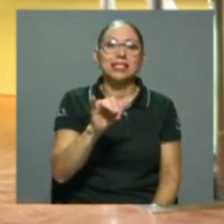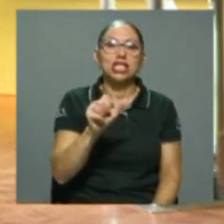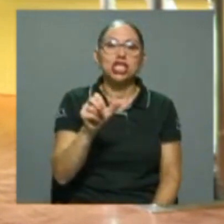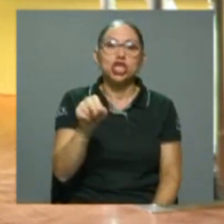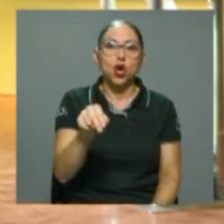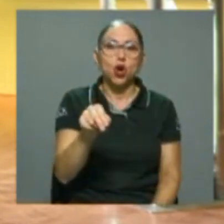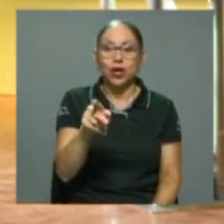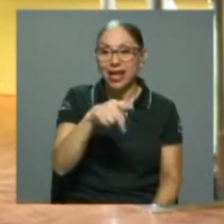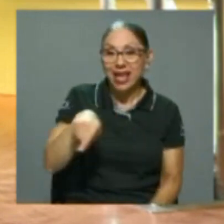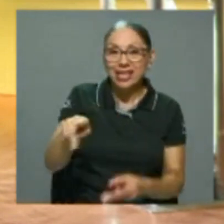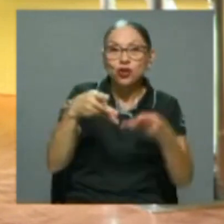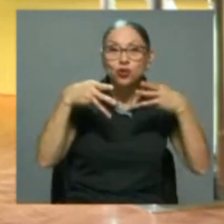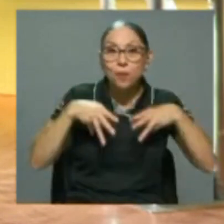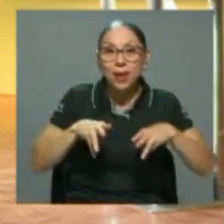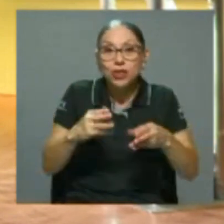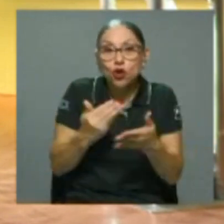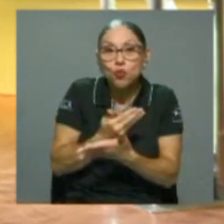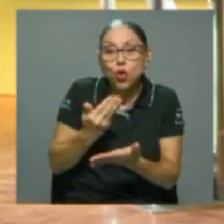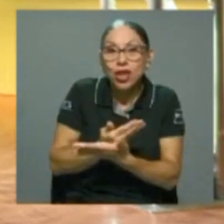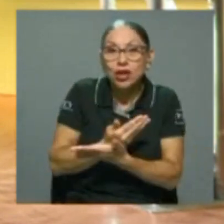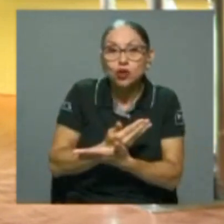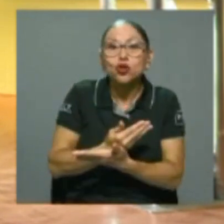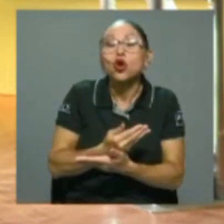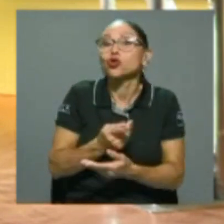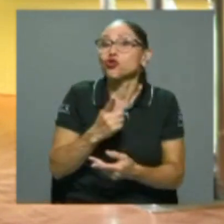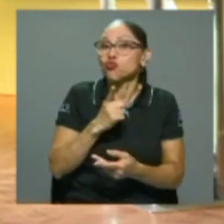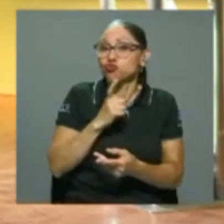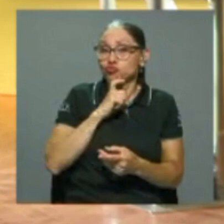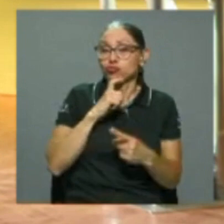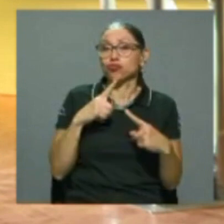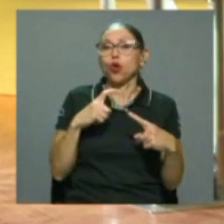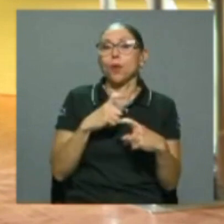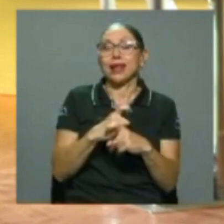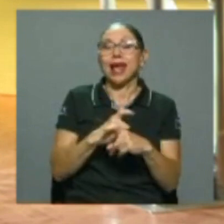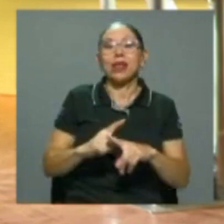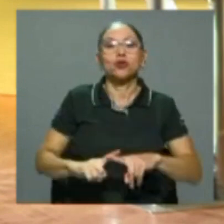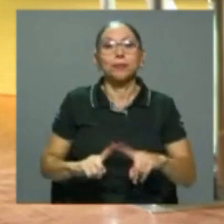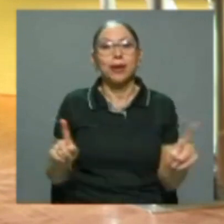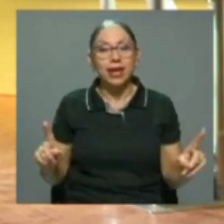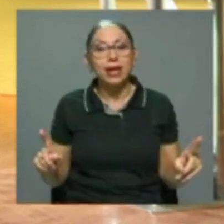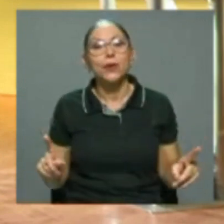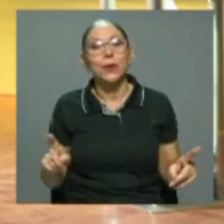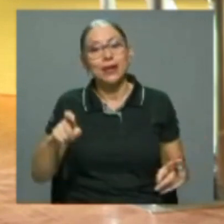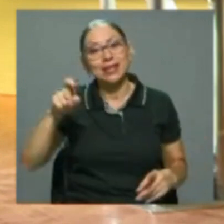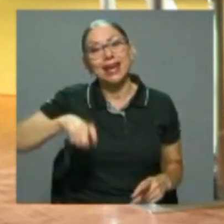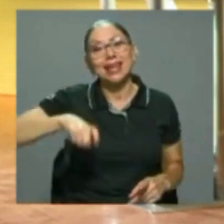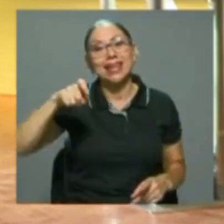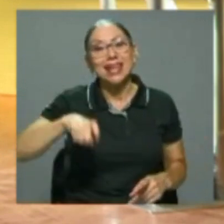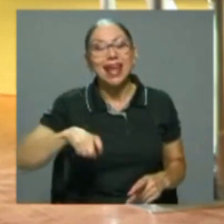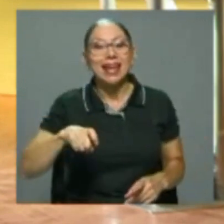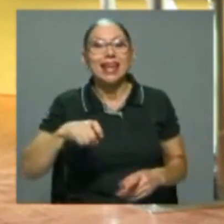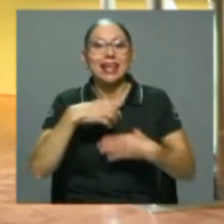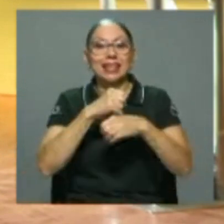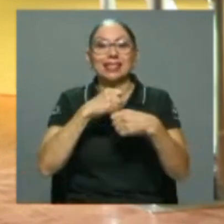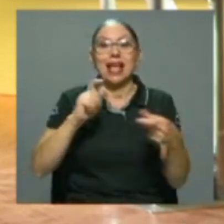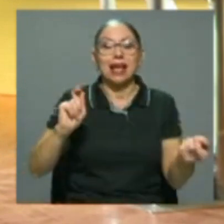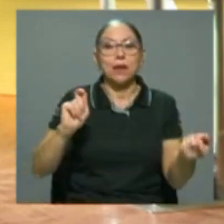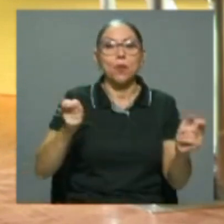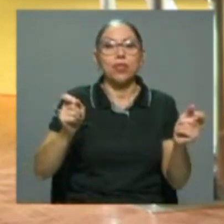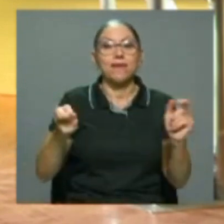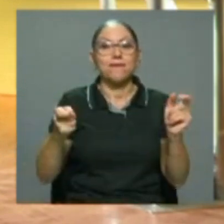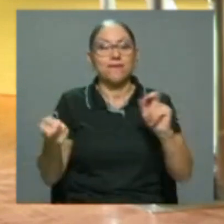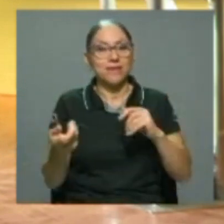son modernos son relativamente complicados, pero evidentemente requieren que se hagan modificaciones a la